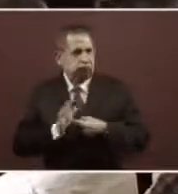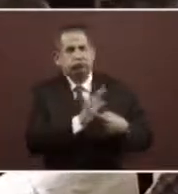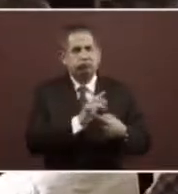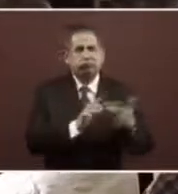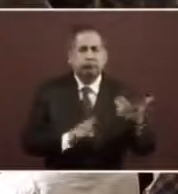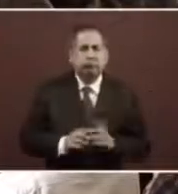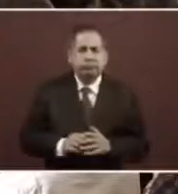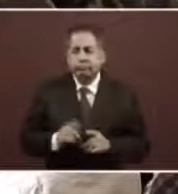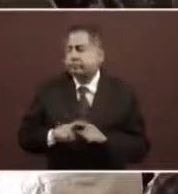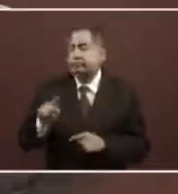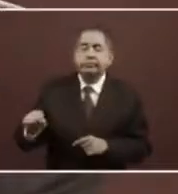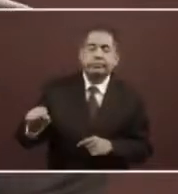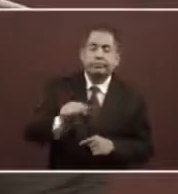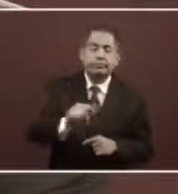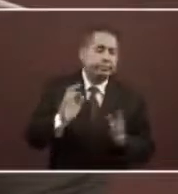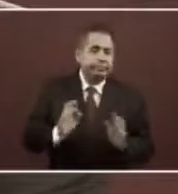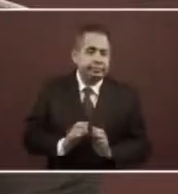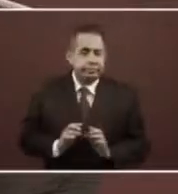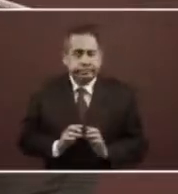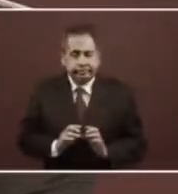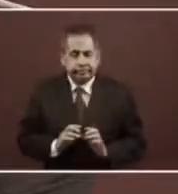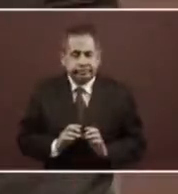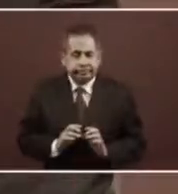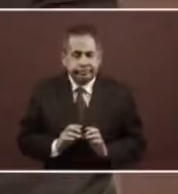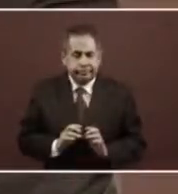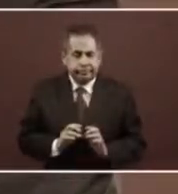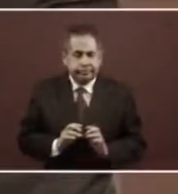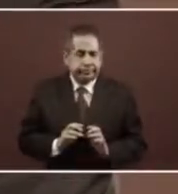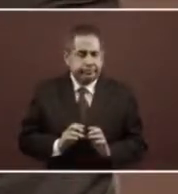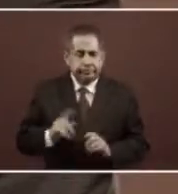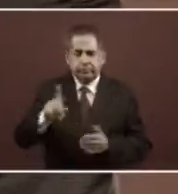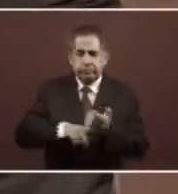de fuentes que tienen credibilidad.